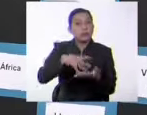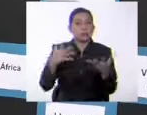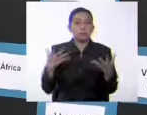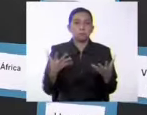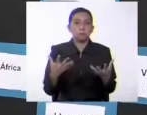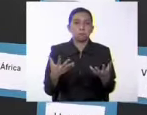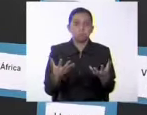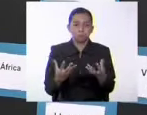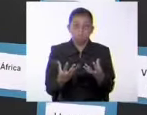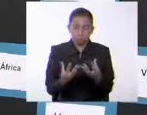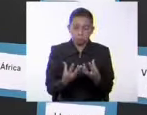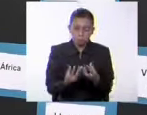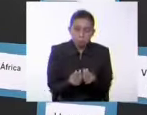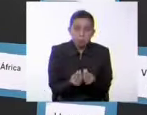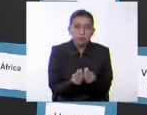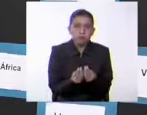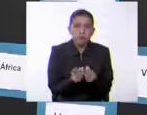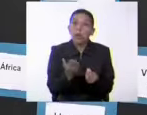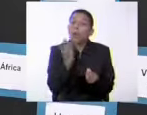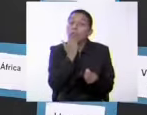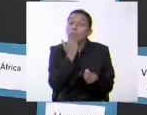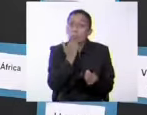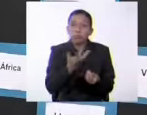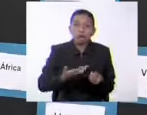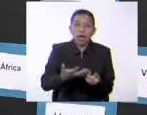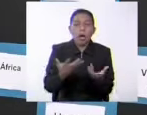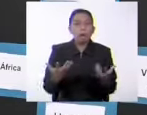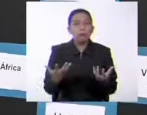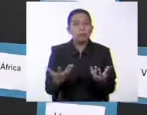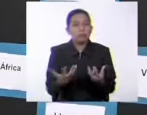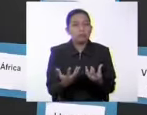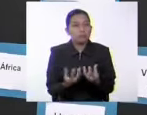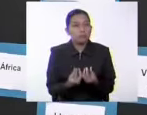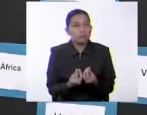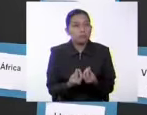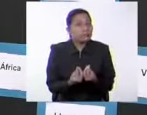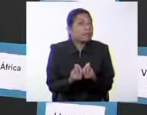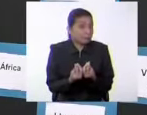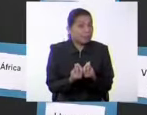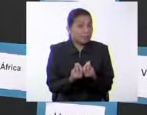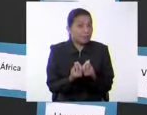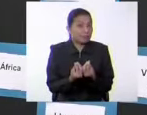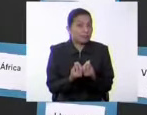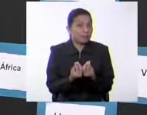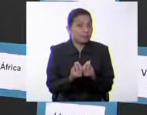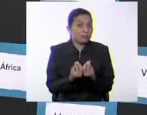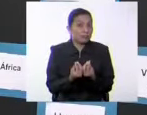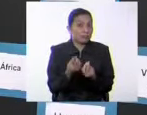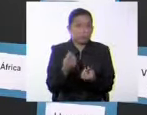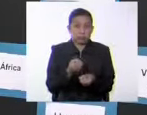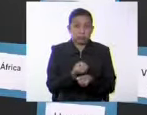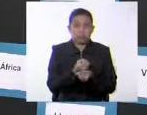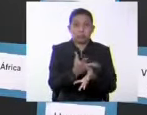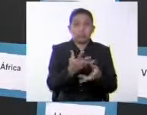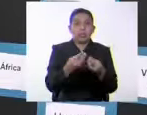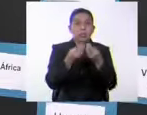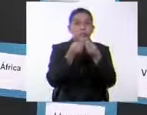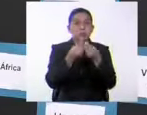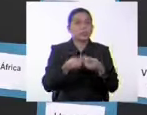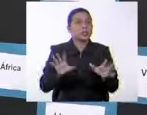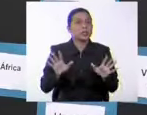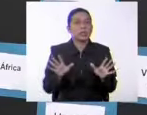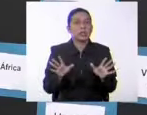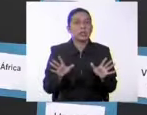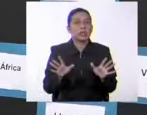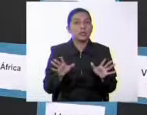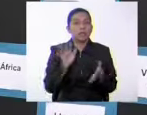¿verdad?, demográficamente de nuestros indígenas, y eso provocó que realmente demográficamente se perdiera toda